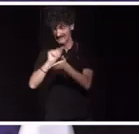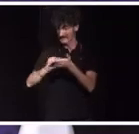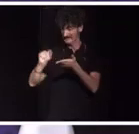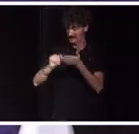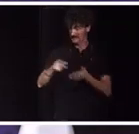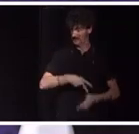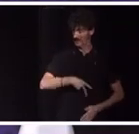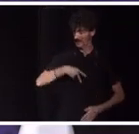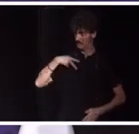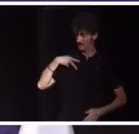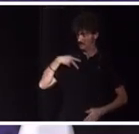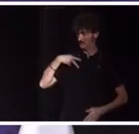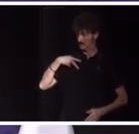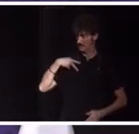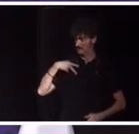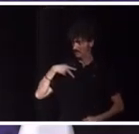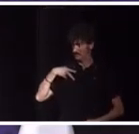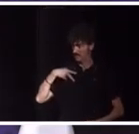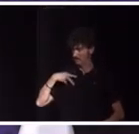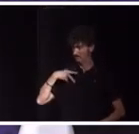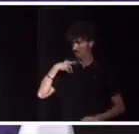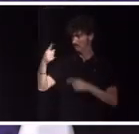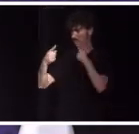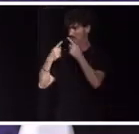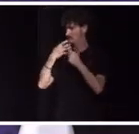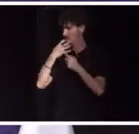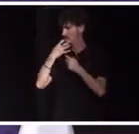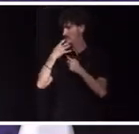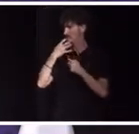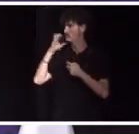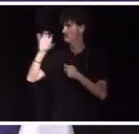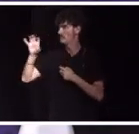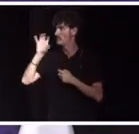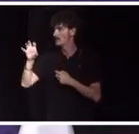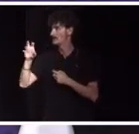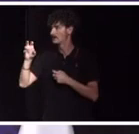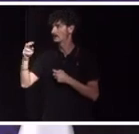general, para insultarla, la llamaron